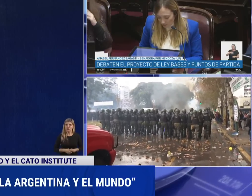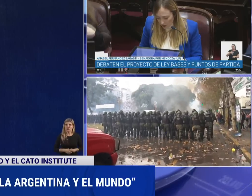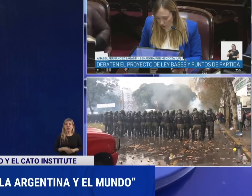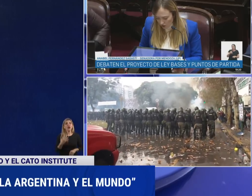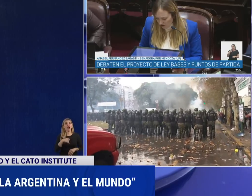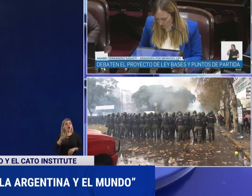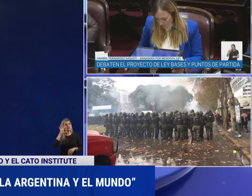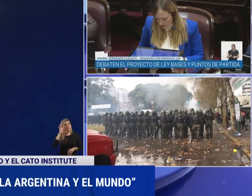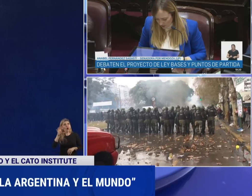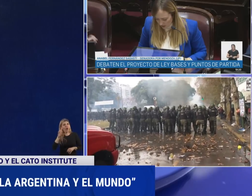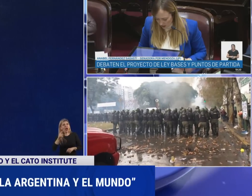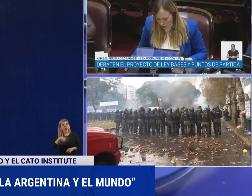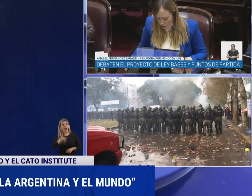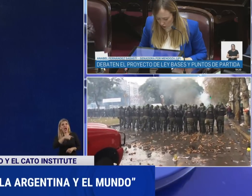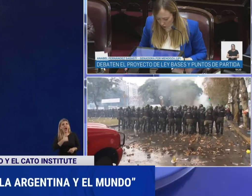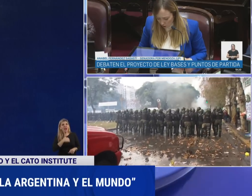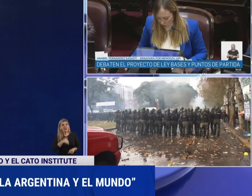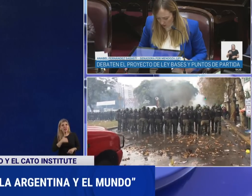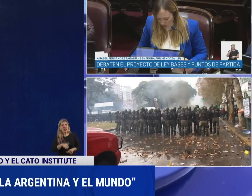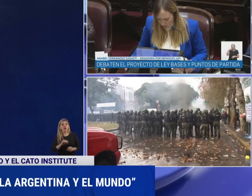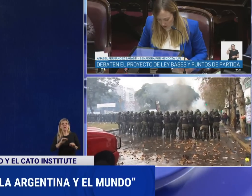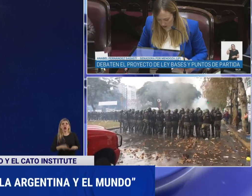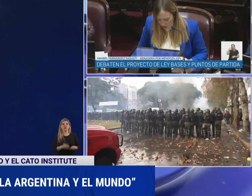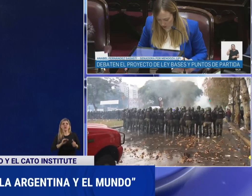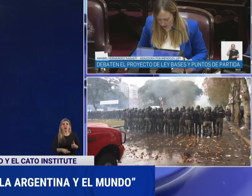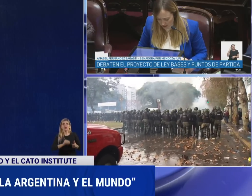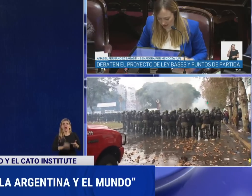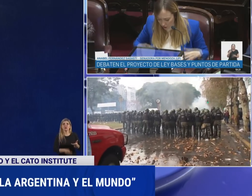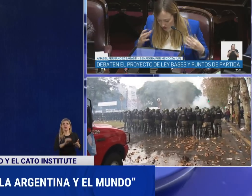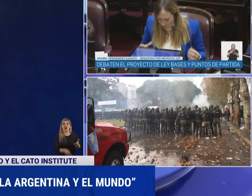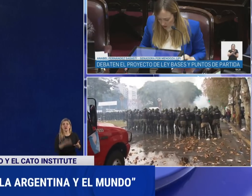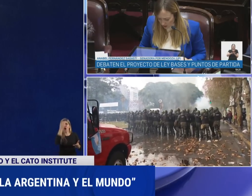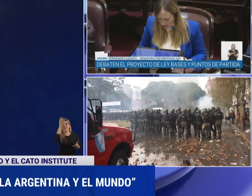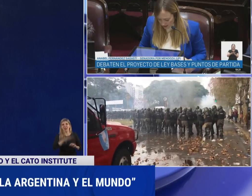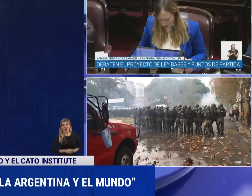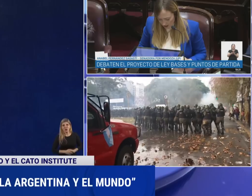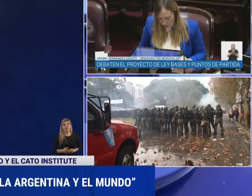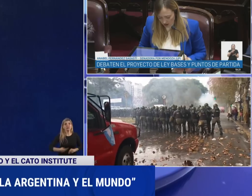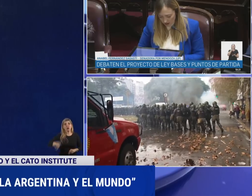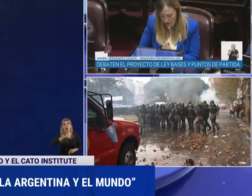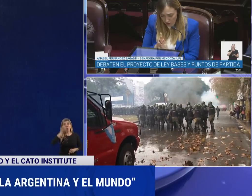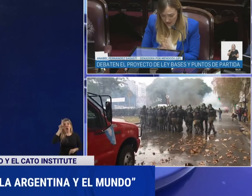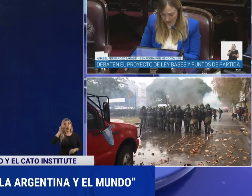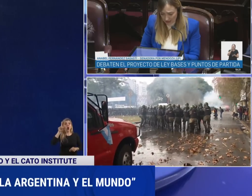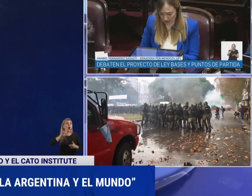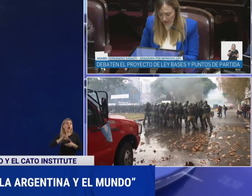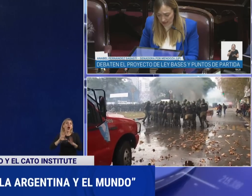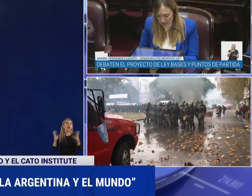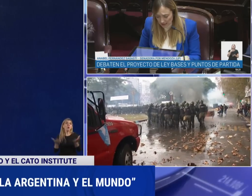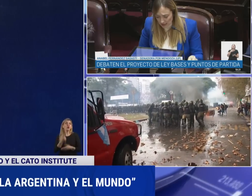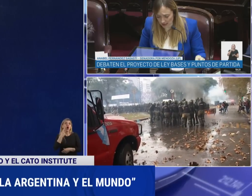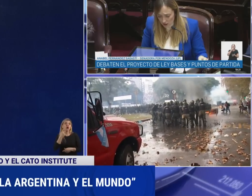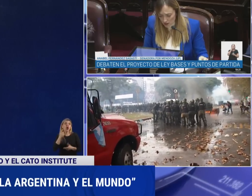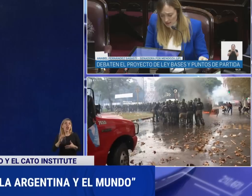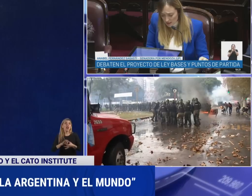los argentinos lo que después de acumular fracaso tras fracaso nos olvidamos, pero que el resto del mundo conoció durante los últimos 100 años, que la